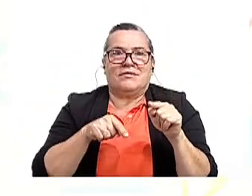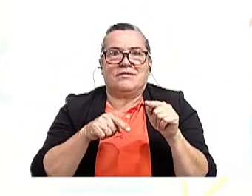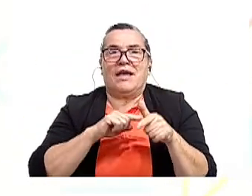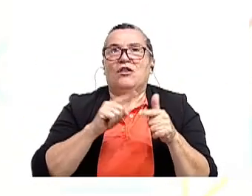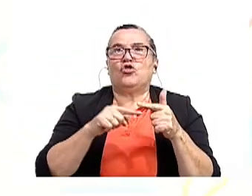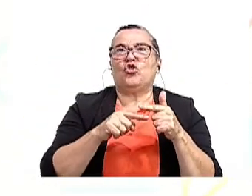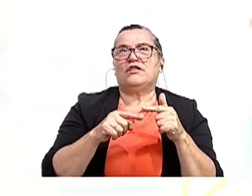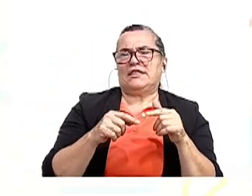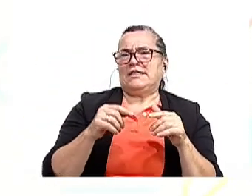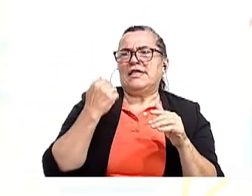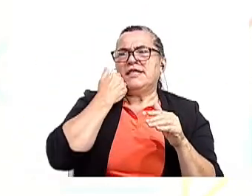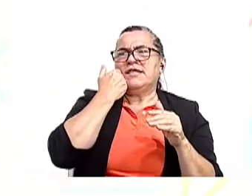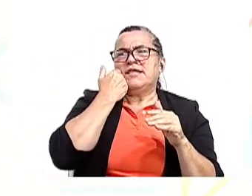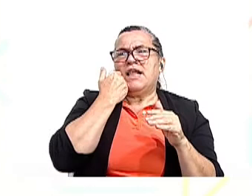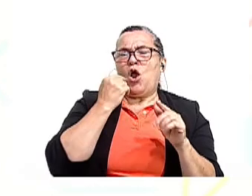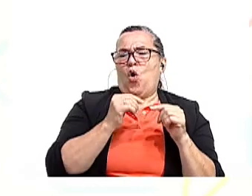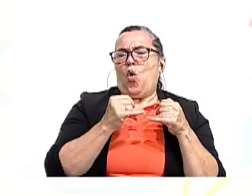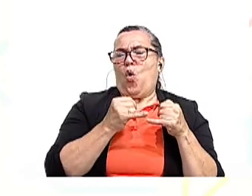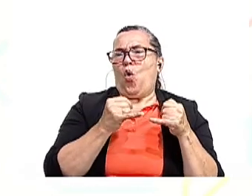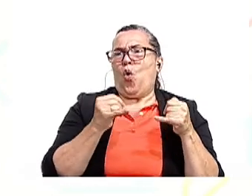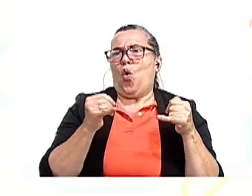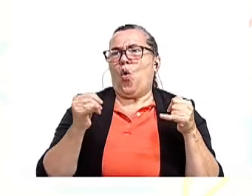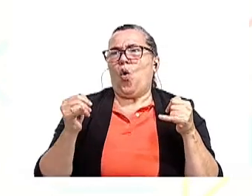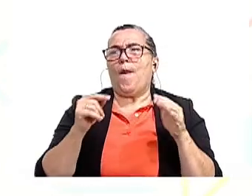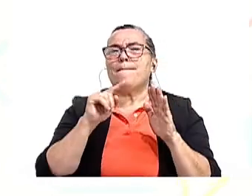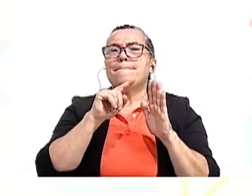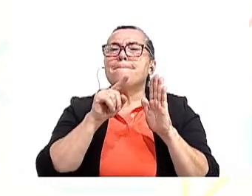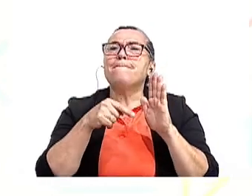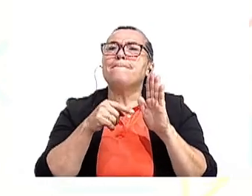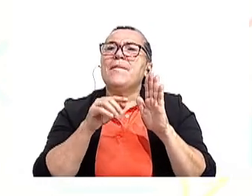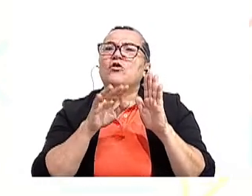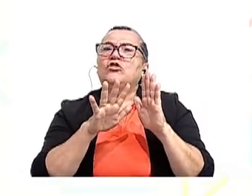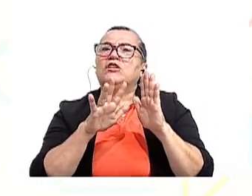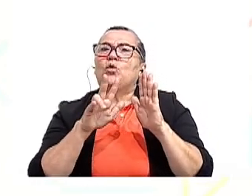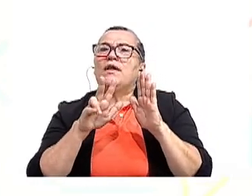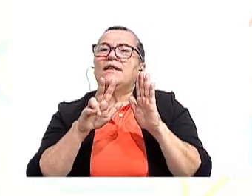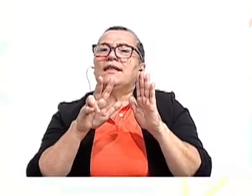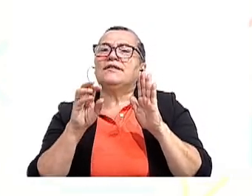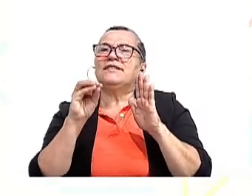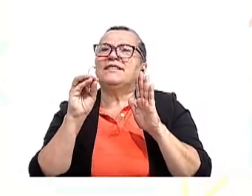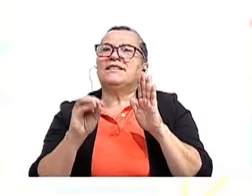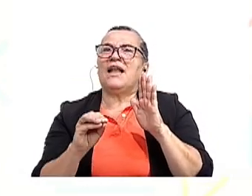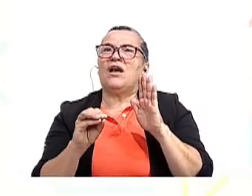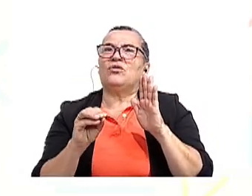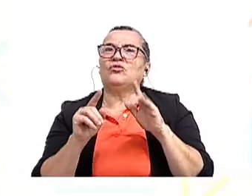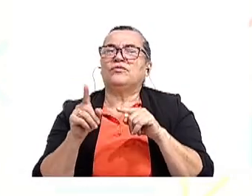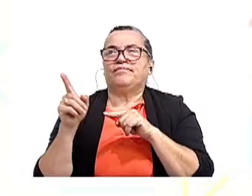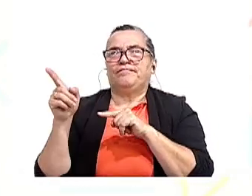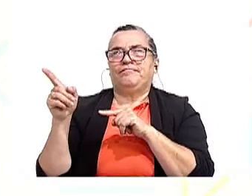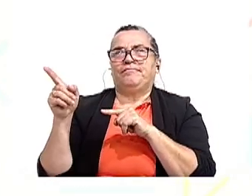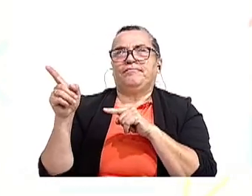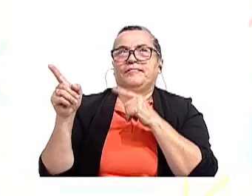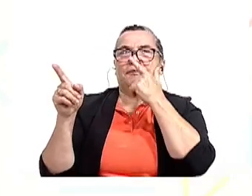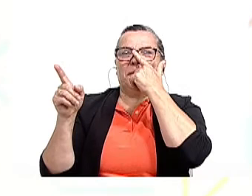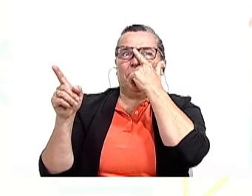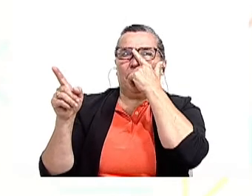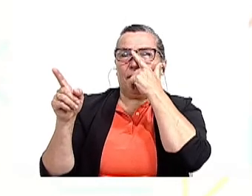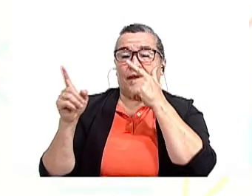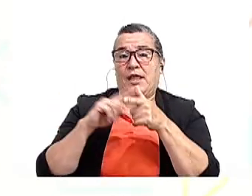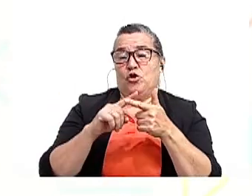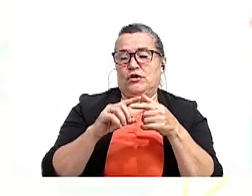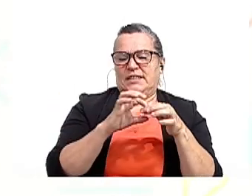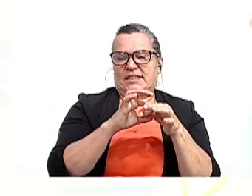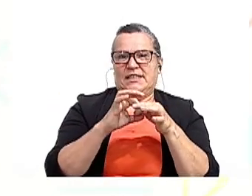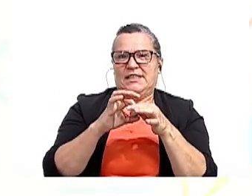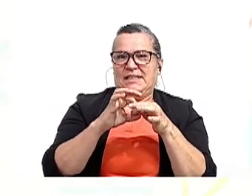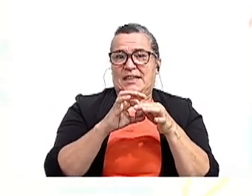menos 56,5 grados Celsius. ¿Ok? Vamos a suponer que la relación entre la temperatura y